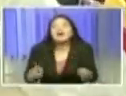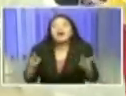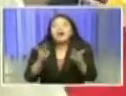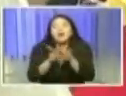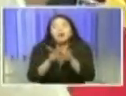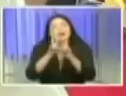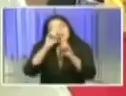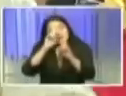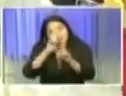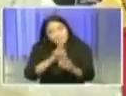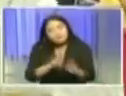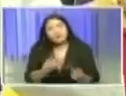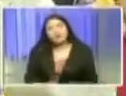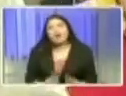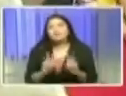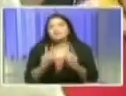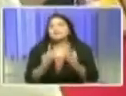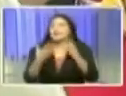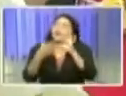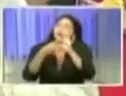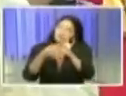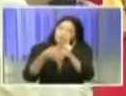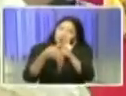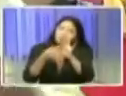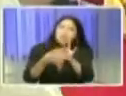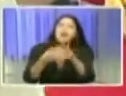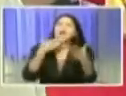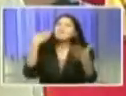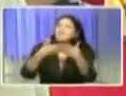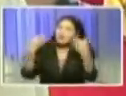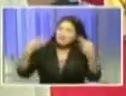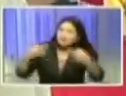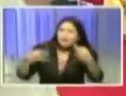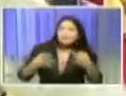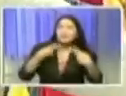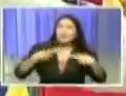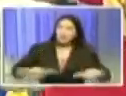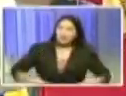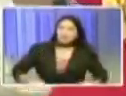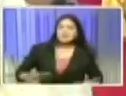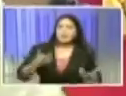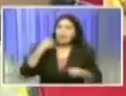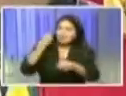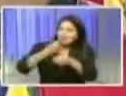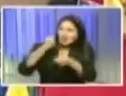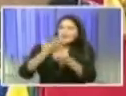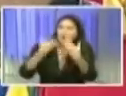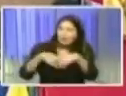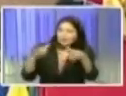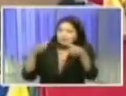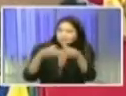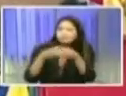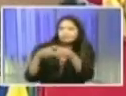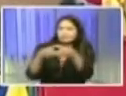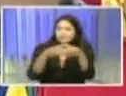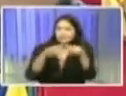del respeto a la vida, de la solidaridad, del verdadero humanismo, del trabajo colectivo.